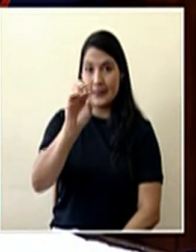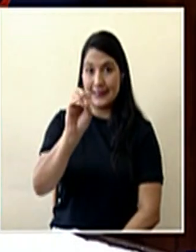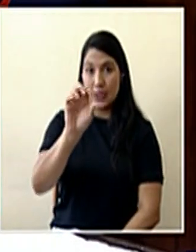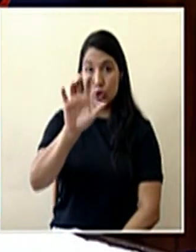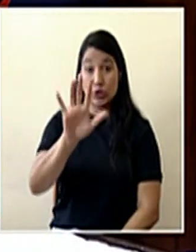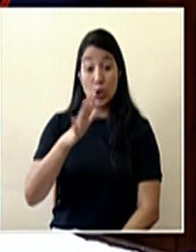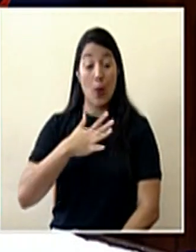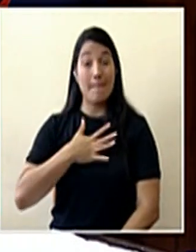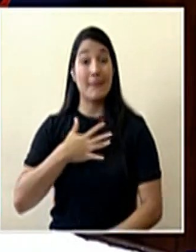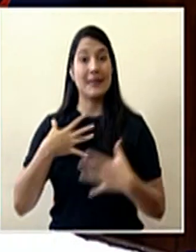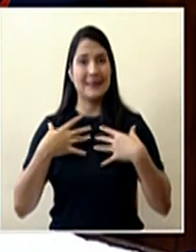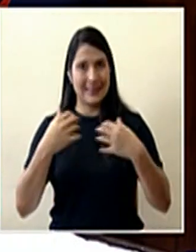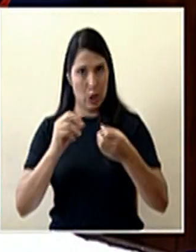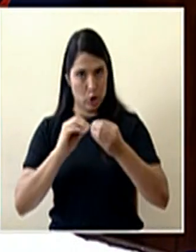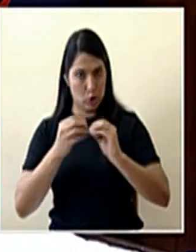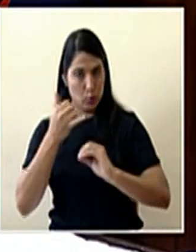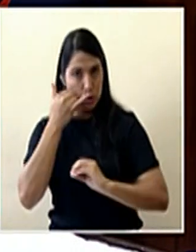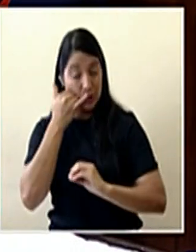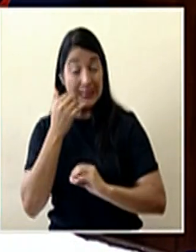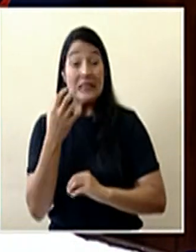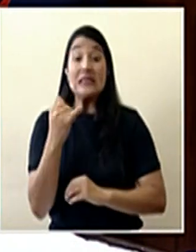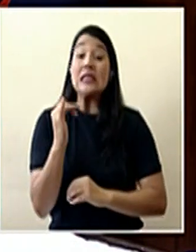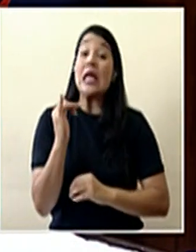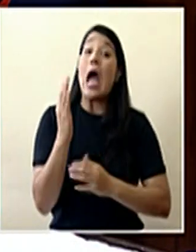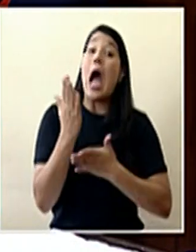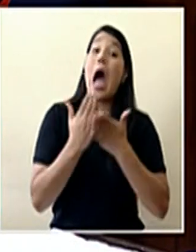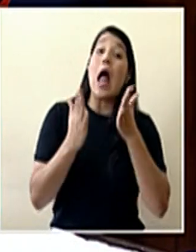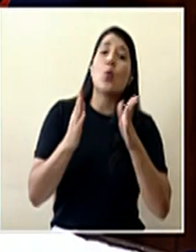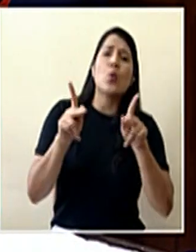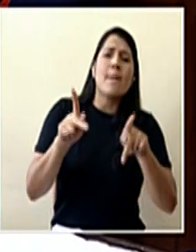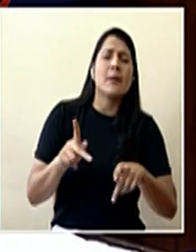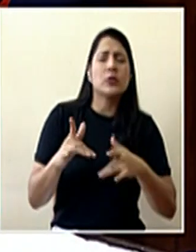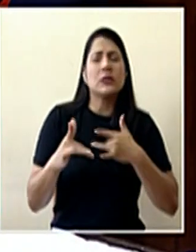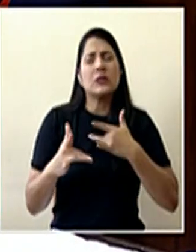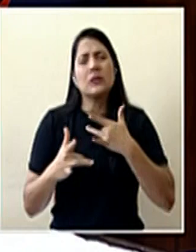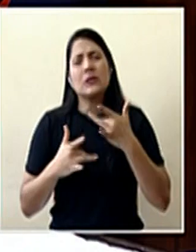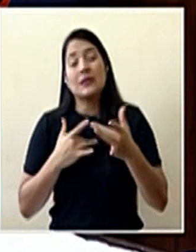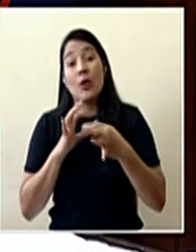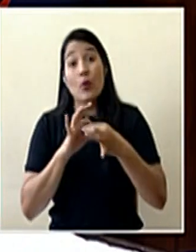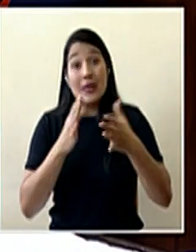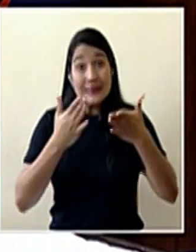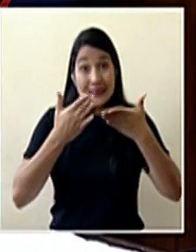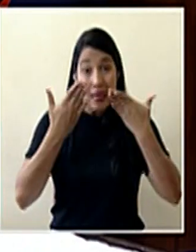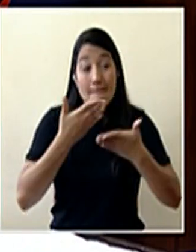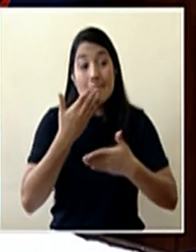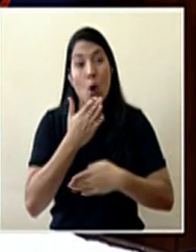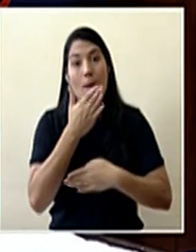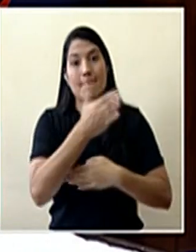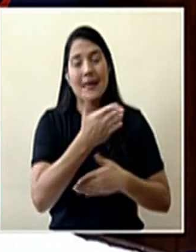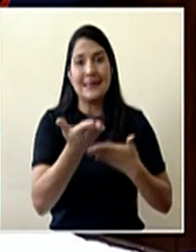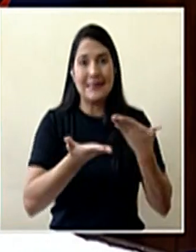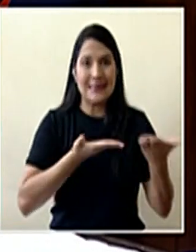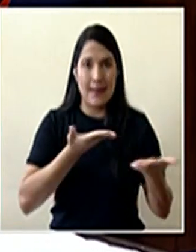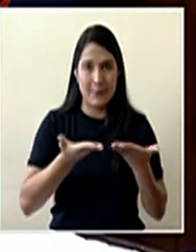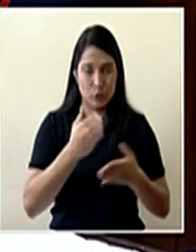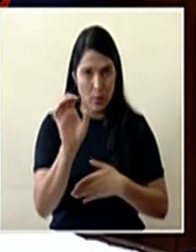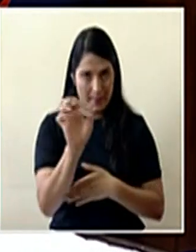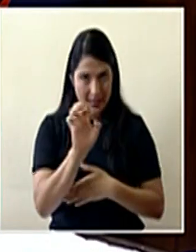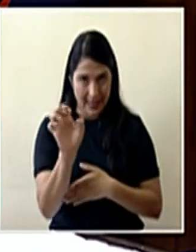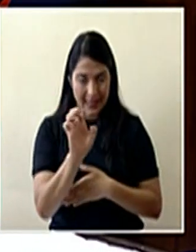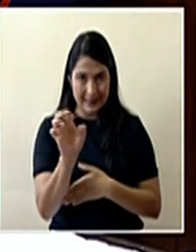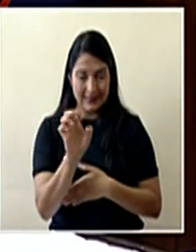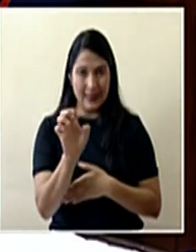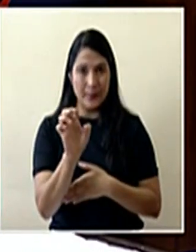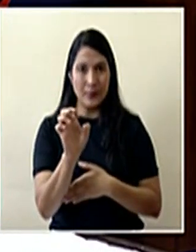alguien, y esto es muy importante recalcarlo, si alguien presenta síntomas respiratorios, asista a los servicios de emergencia.